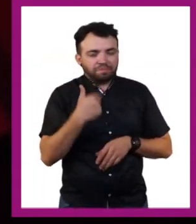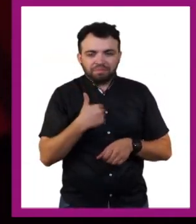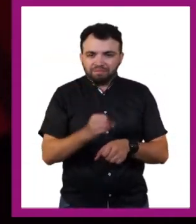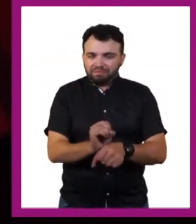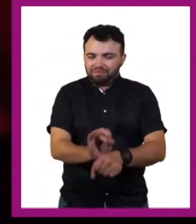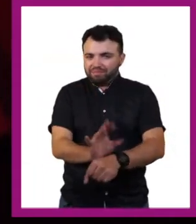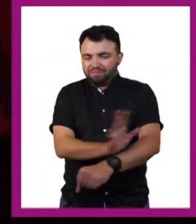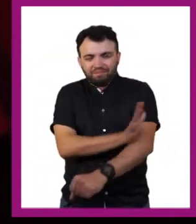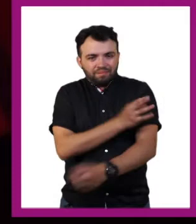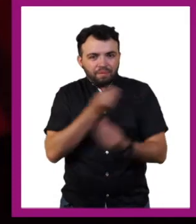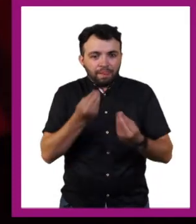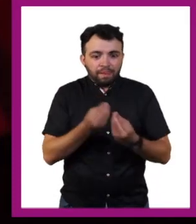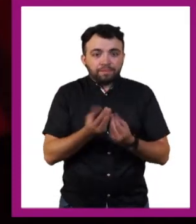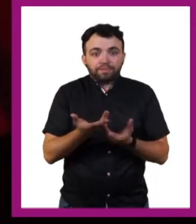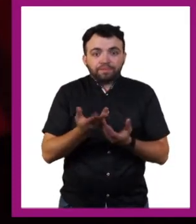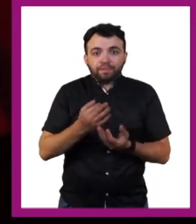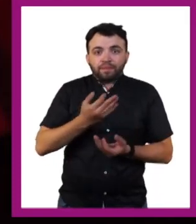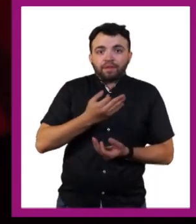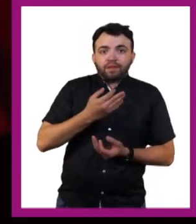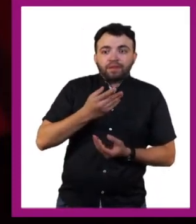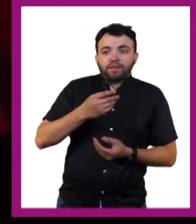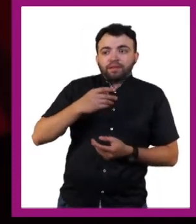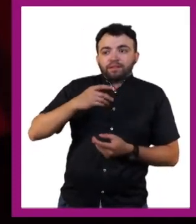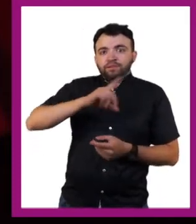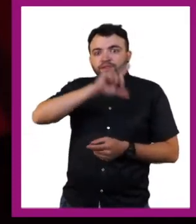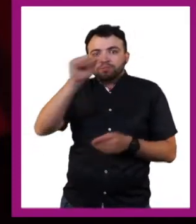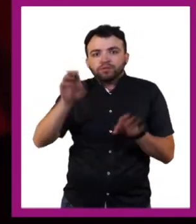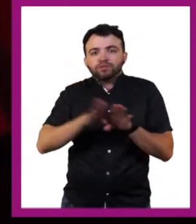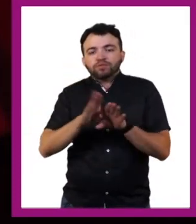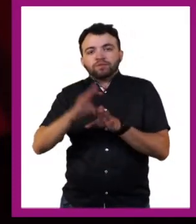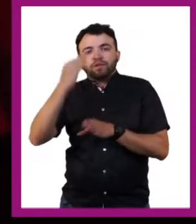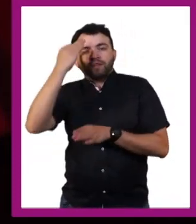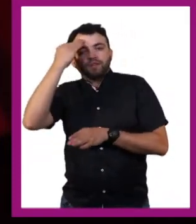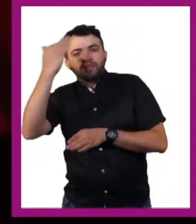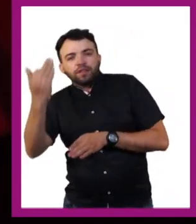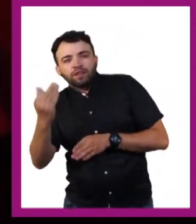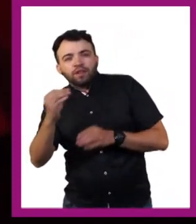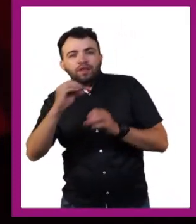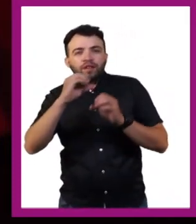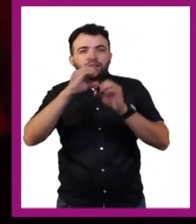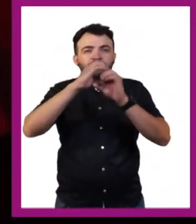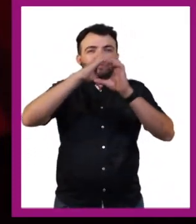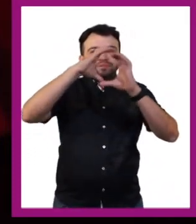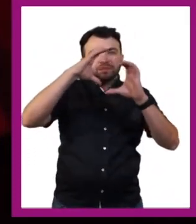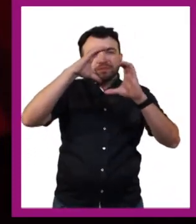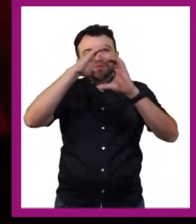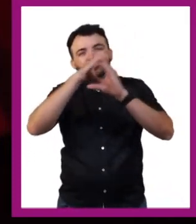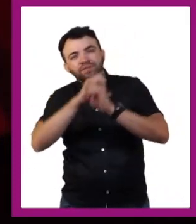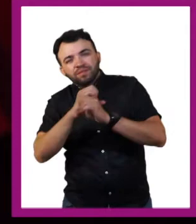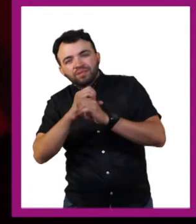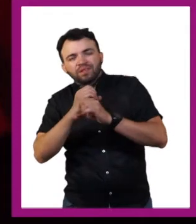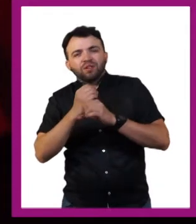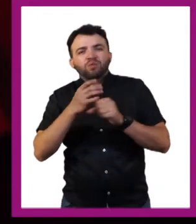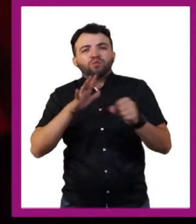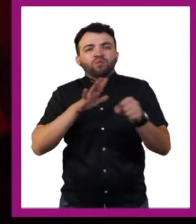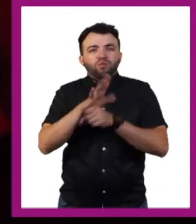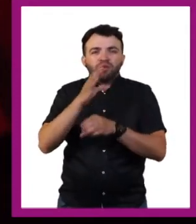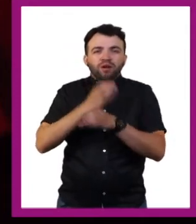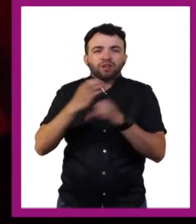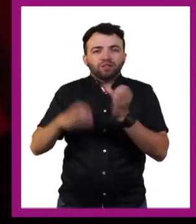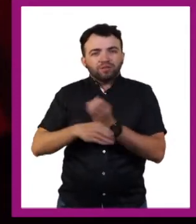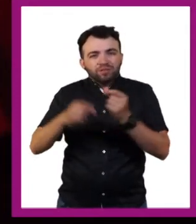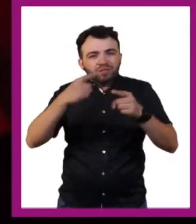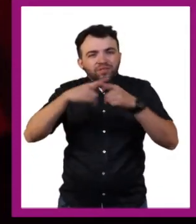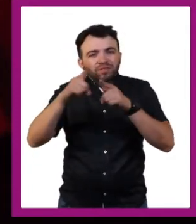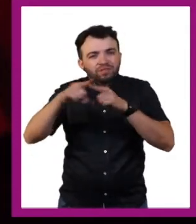lleva un tiempo, de que la apertura de diafragma, de qué logras con cada cosa, de que puedes trabajar con papeles